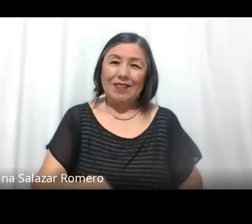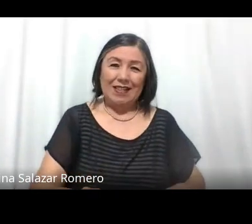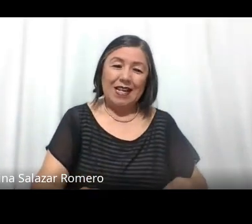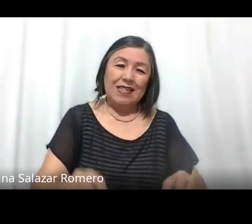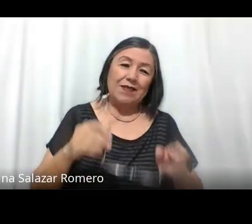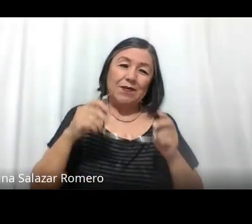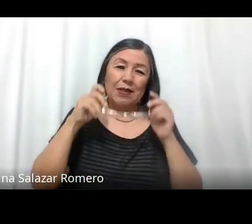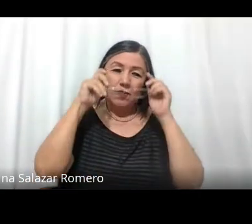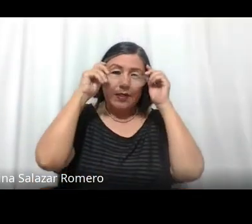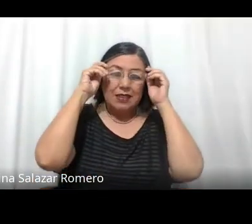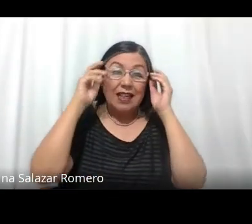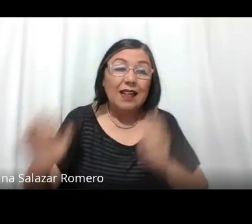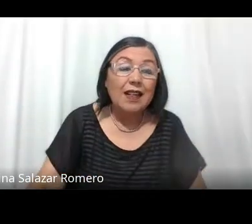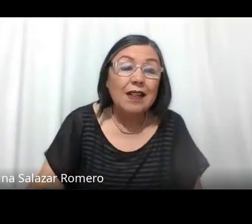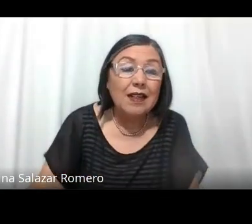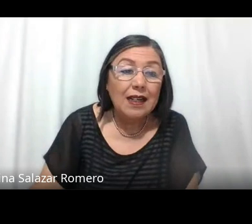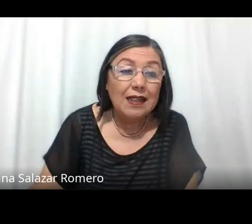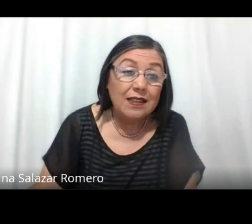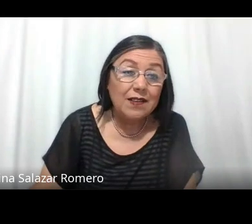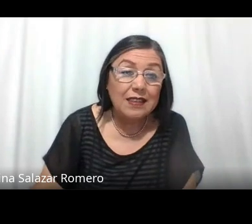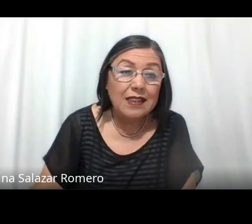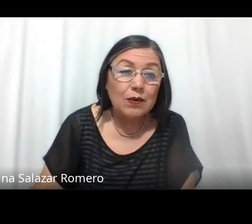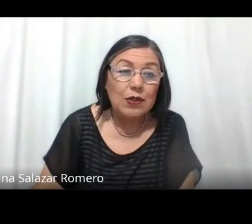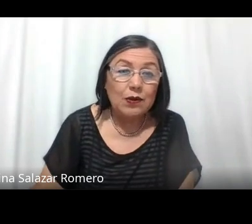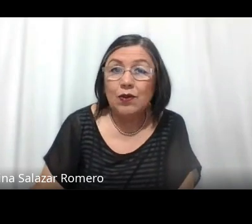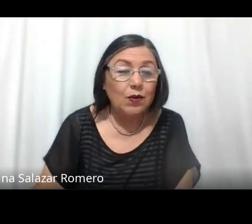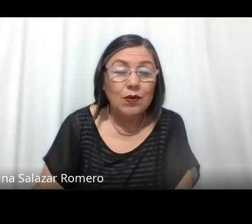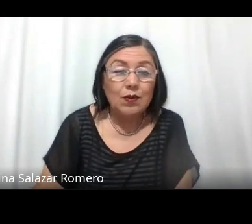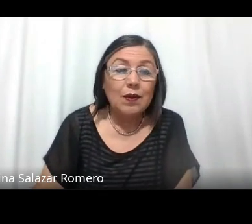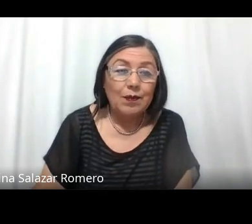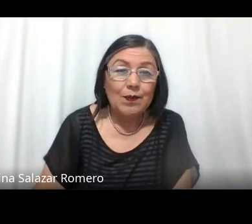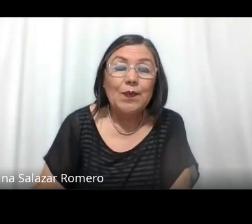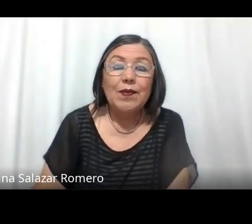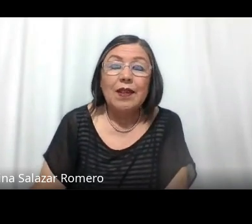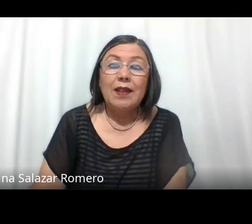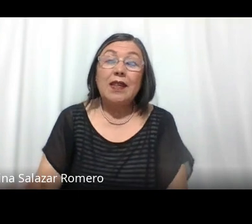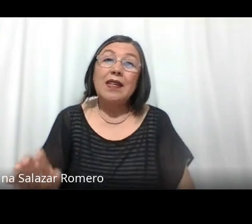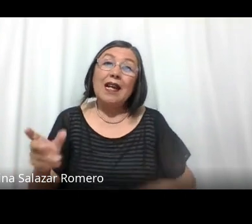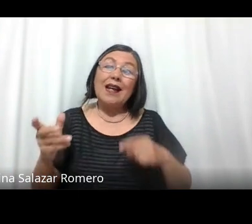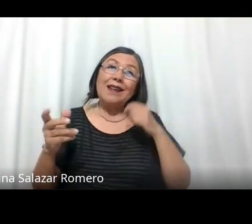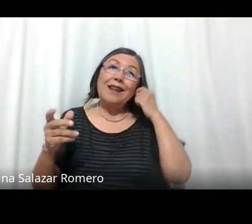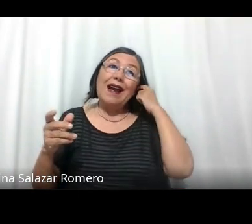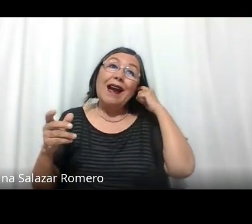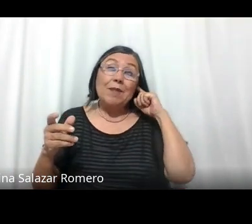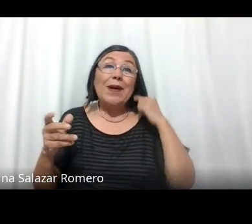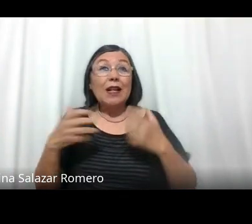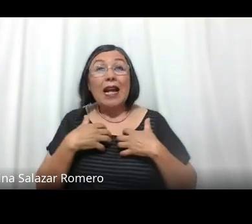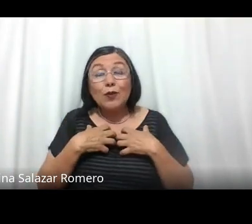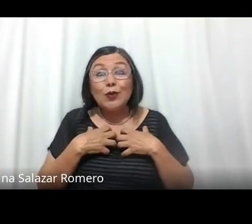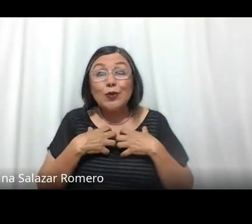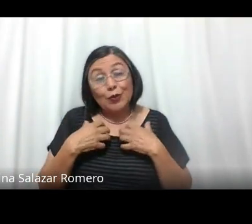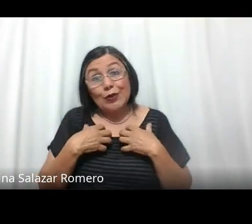¿Sí? Ahí vemos pues la diferencia en uno y en otro. Ujú. Y